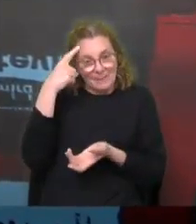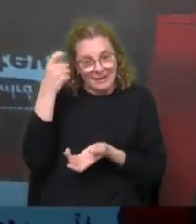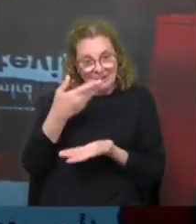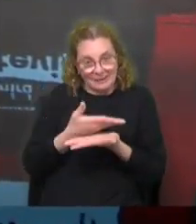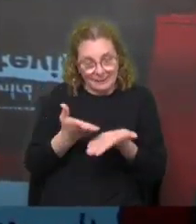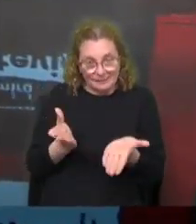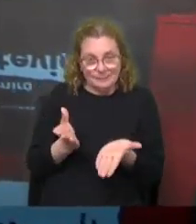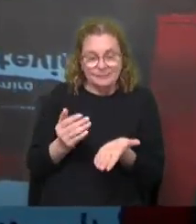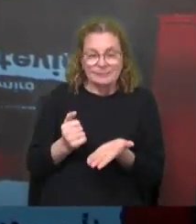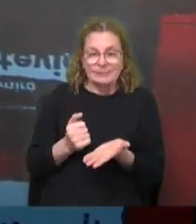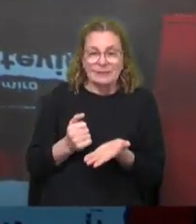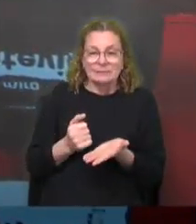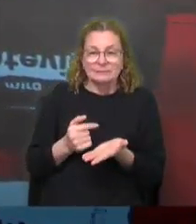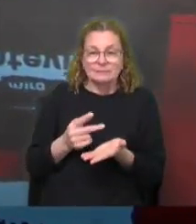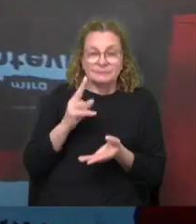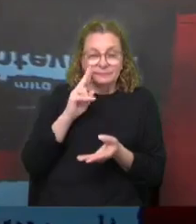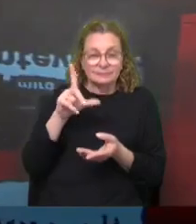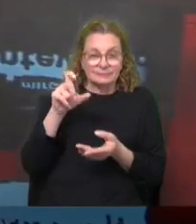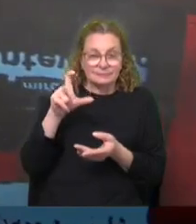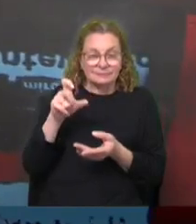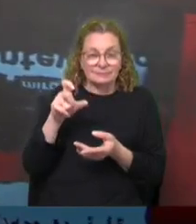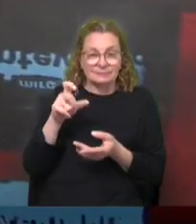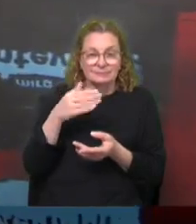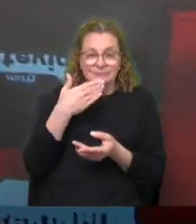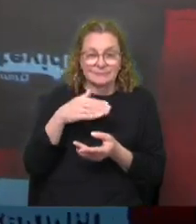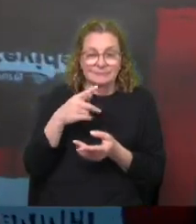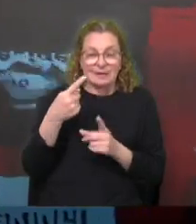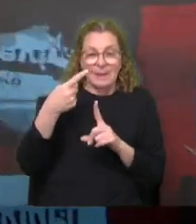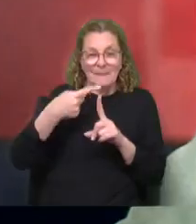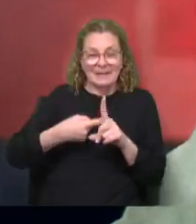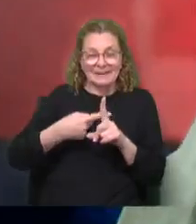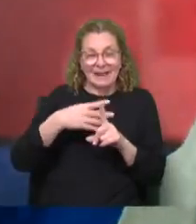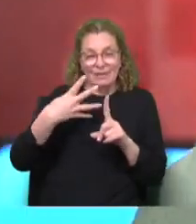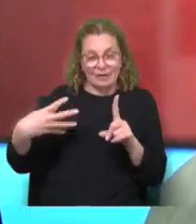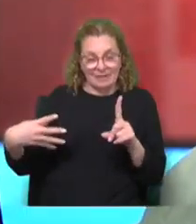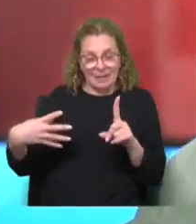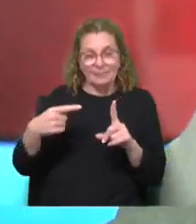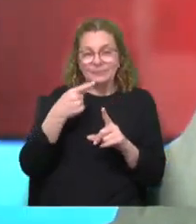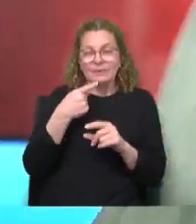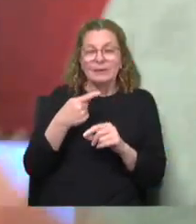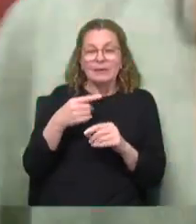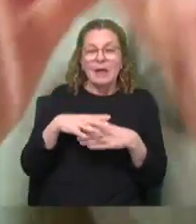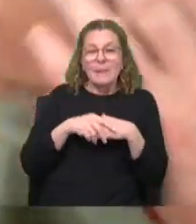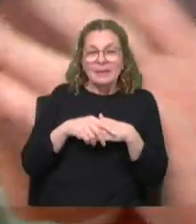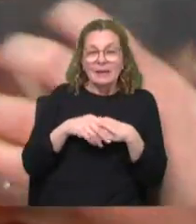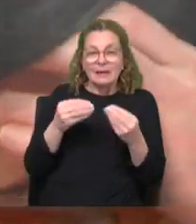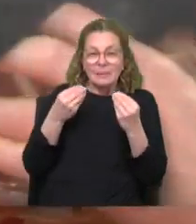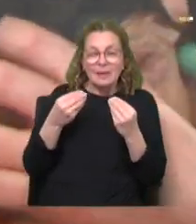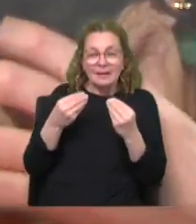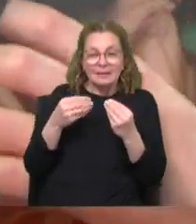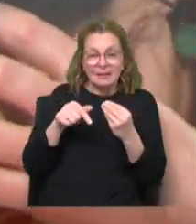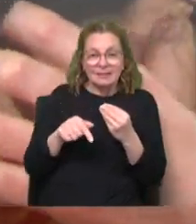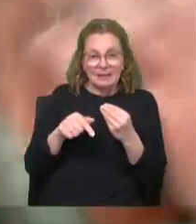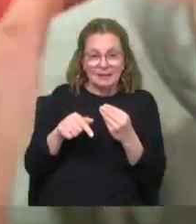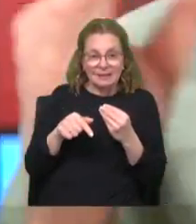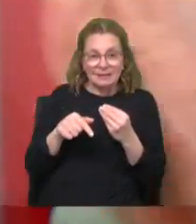digamos, bueno, que tiene que ver obviamente con el mes de septiembre, que es el mes de la diversidad. Exacto. Y bueno, amiga, ¿qué pasa este fin de semana? Sí,